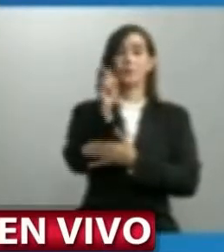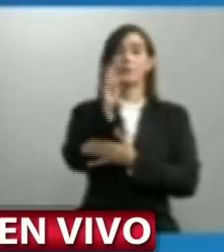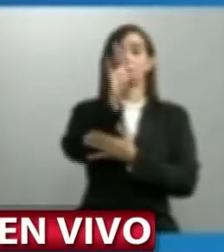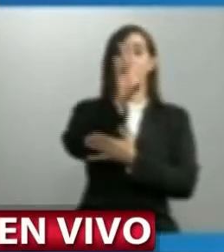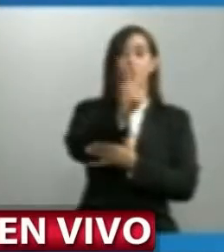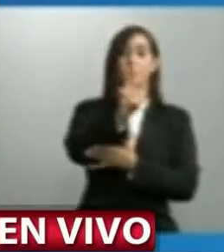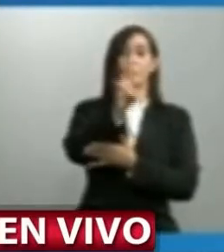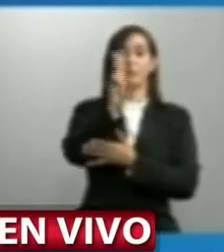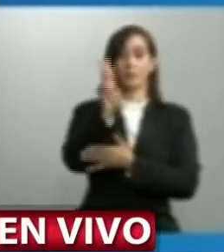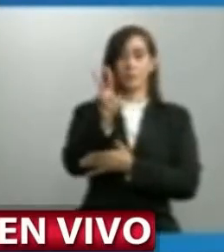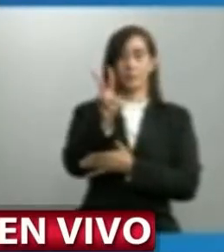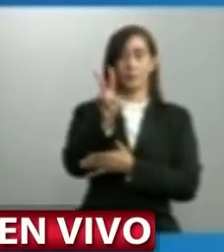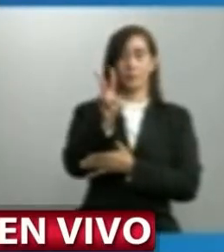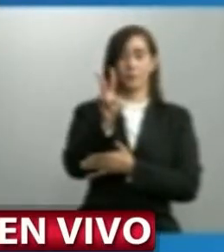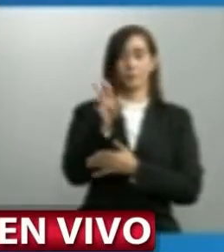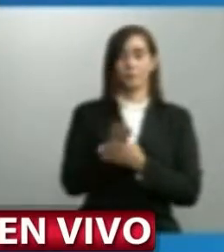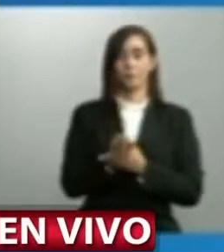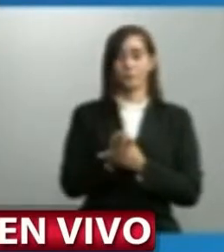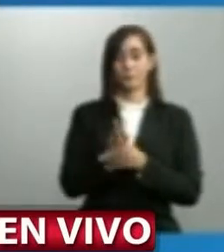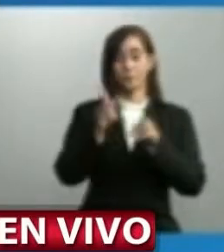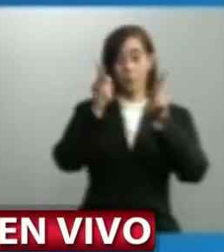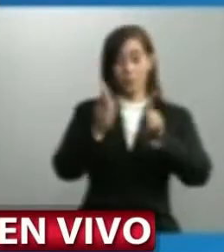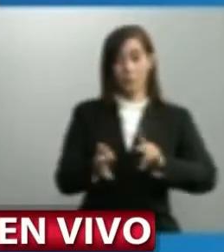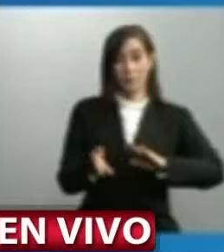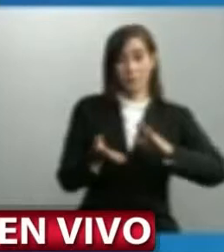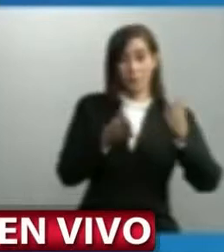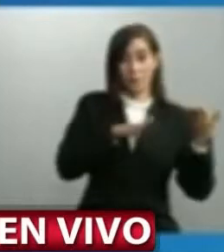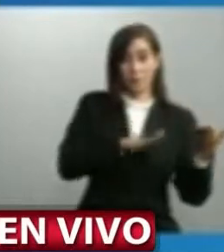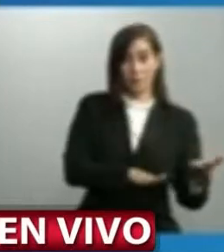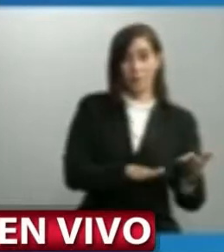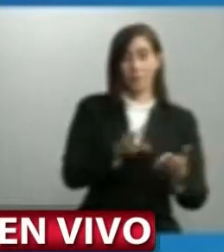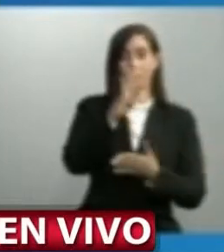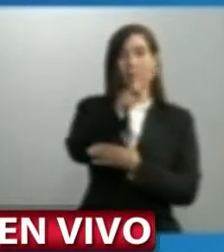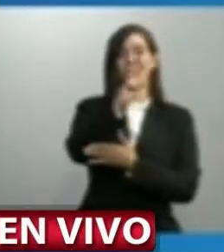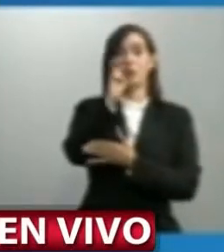272. El total de fallecidos,